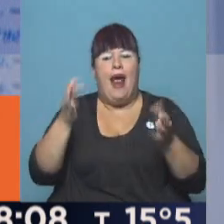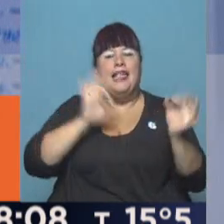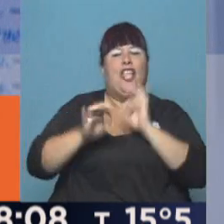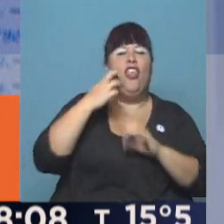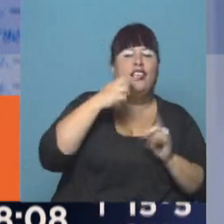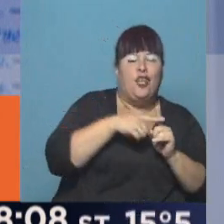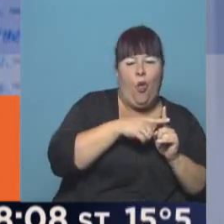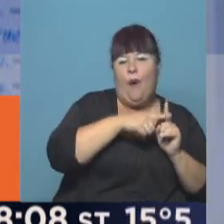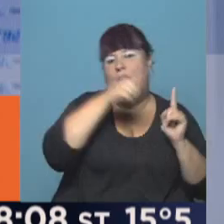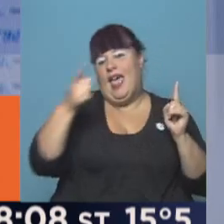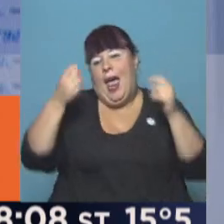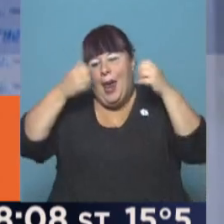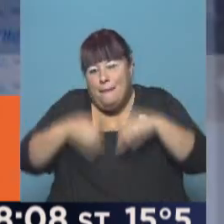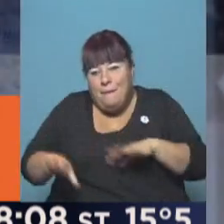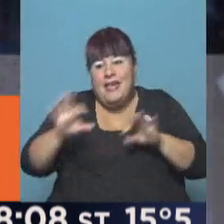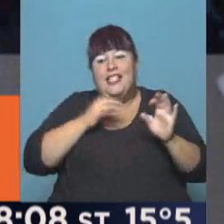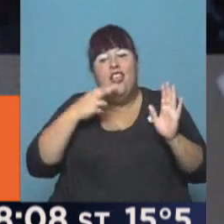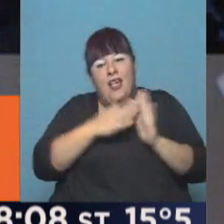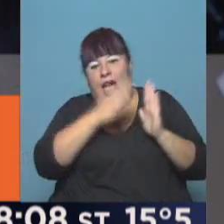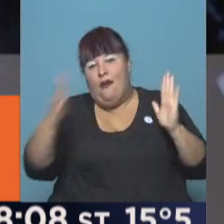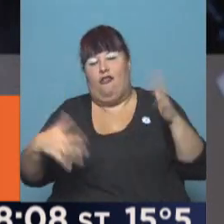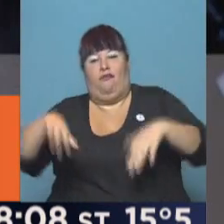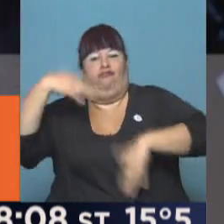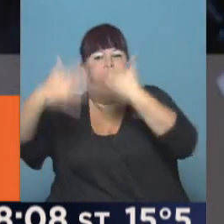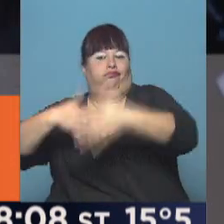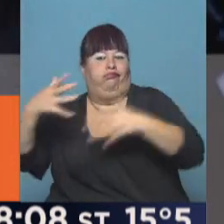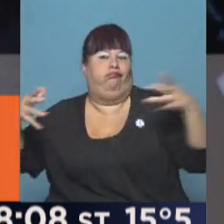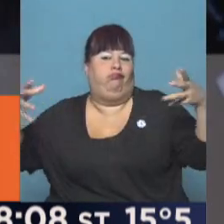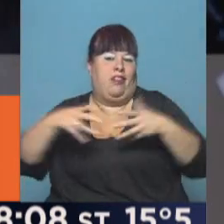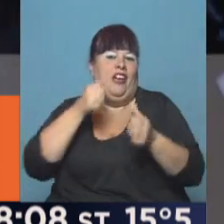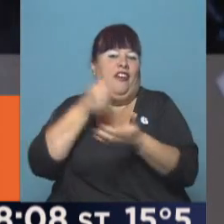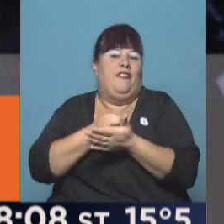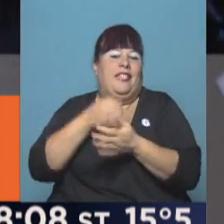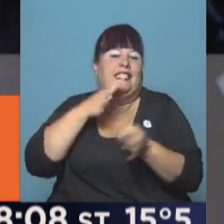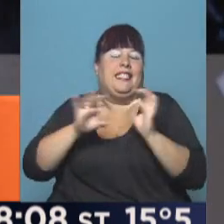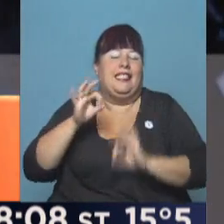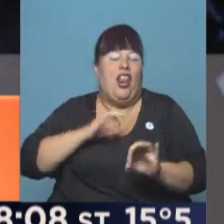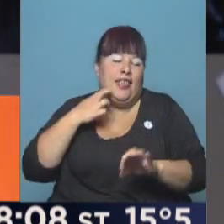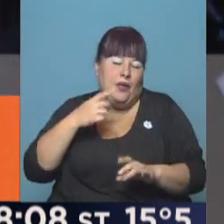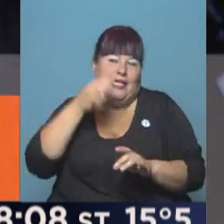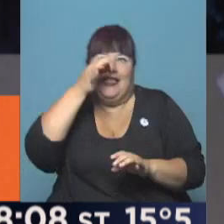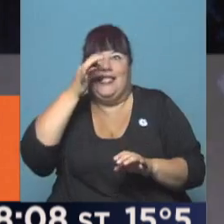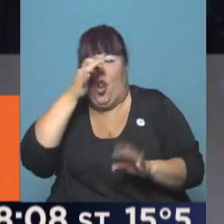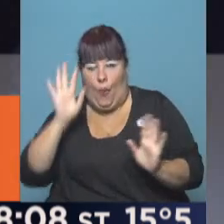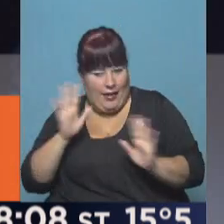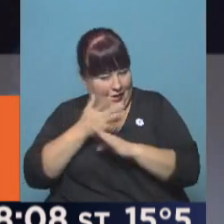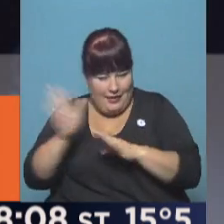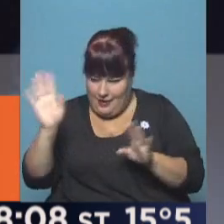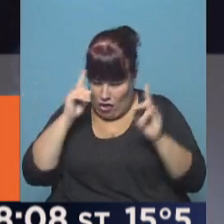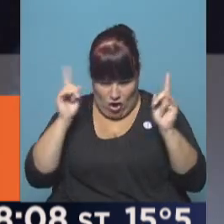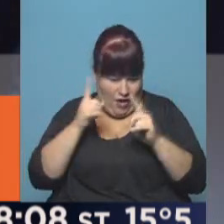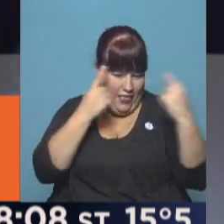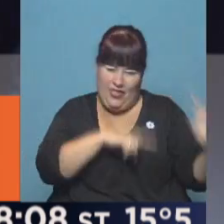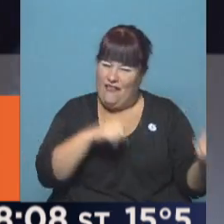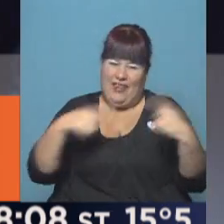XIX, iniciándose el siglo XIX, con los grandes hechos de masas de fines del siglo XIX o ya del siglo XX. Descarta eso